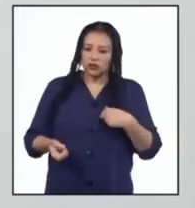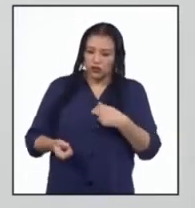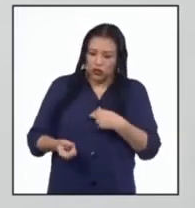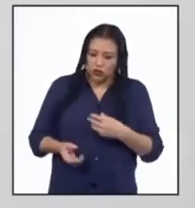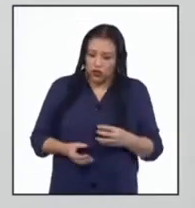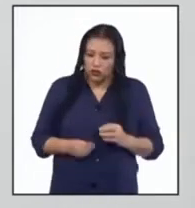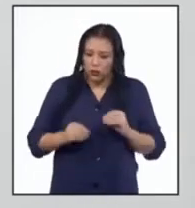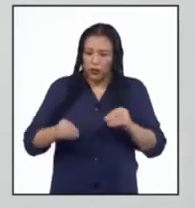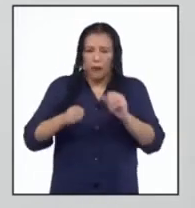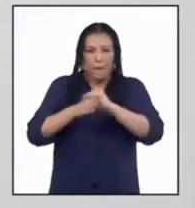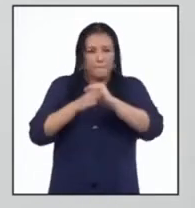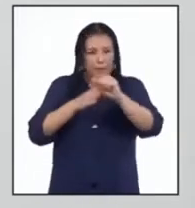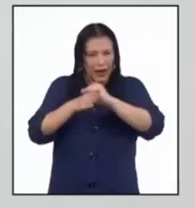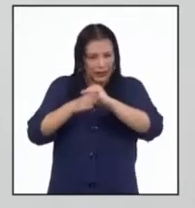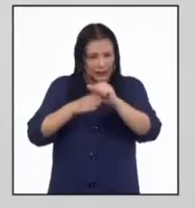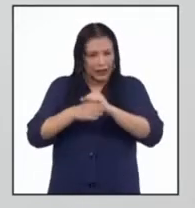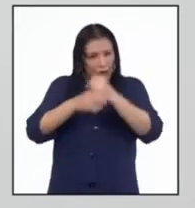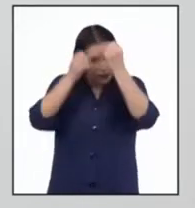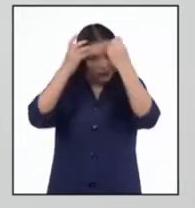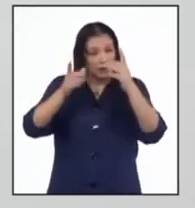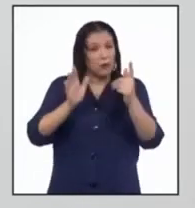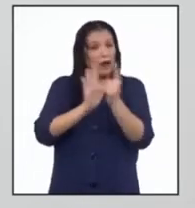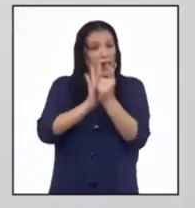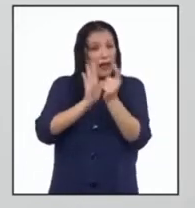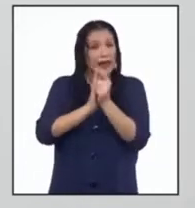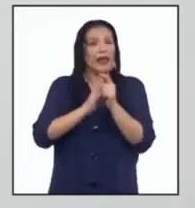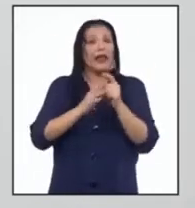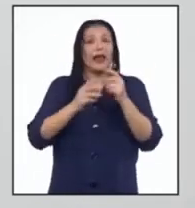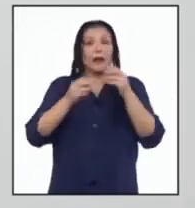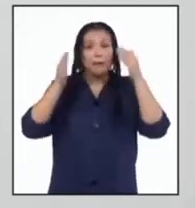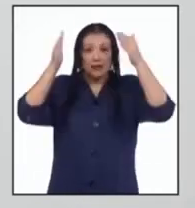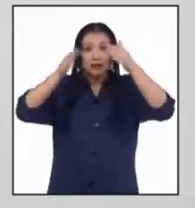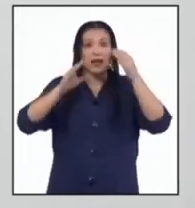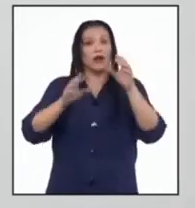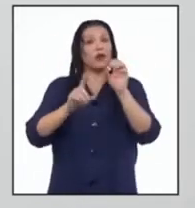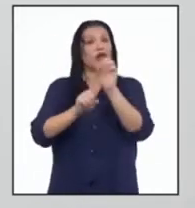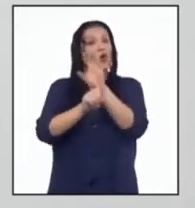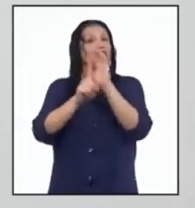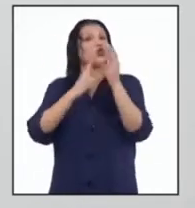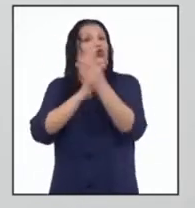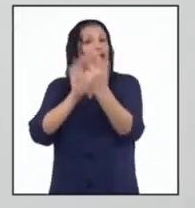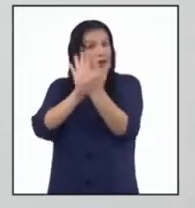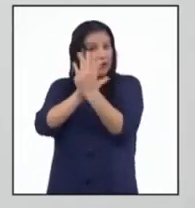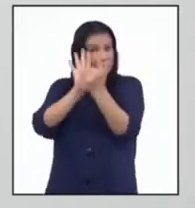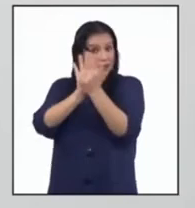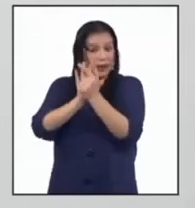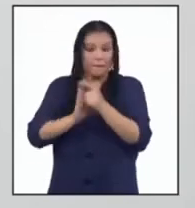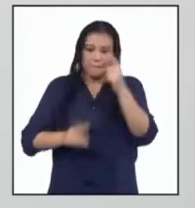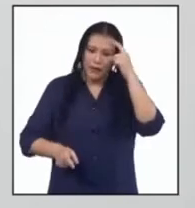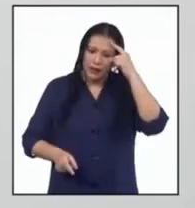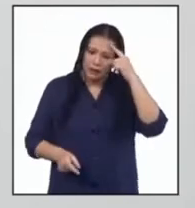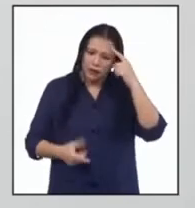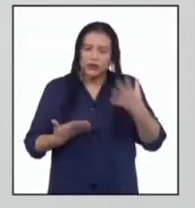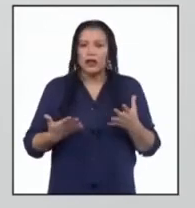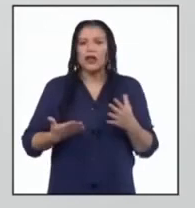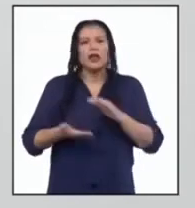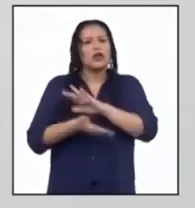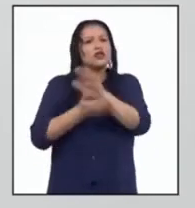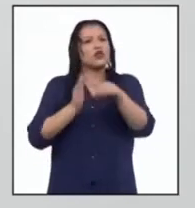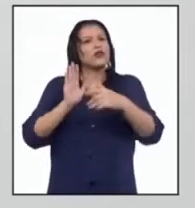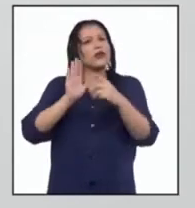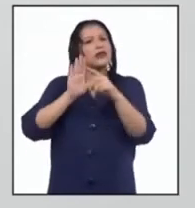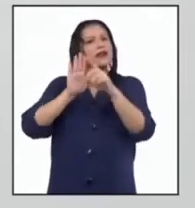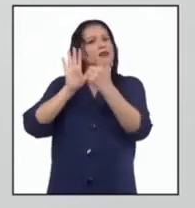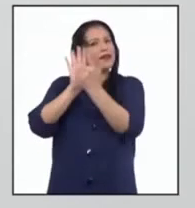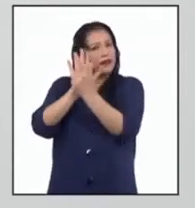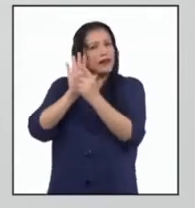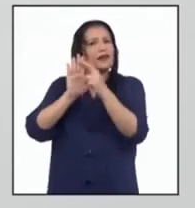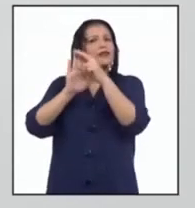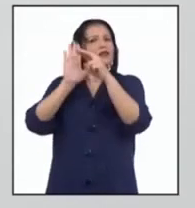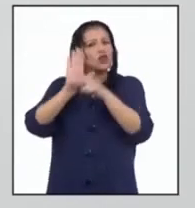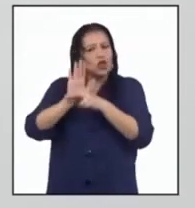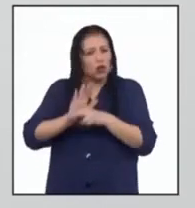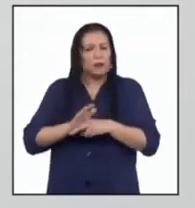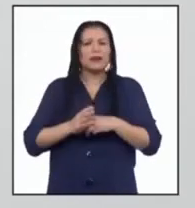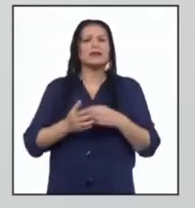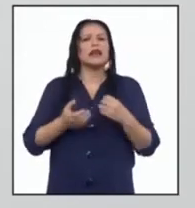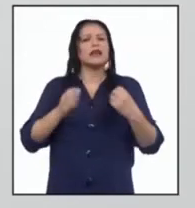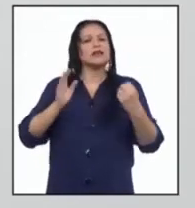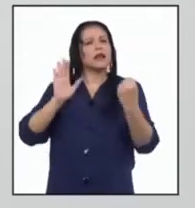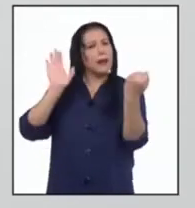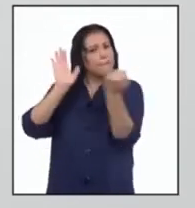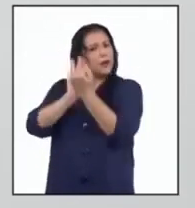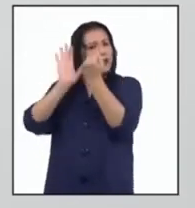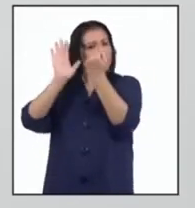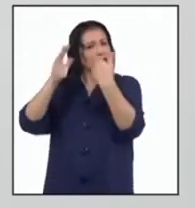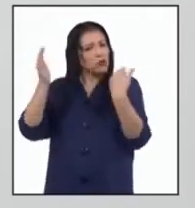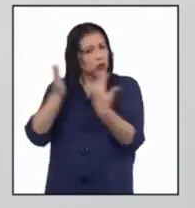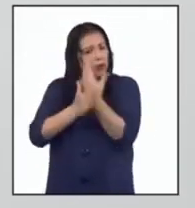la cultura de legalidad, nos daremos cuenta de que las leyes o normas se crean para atender